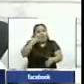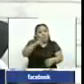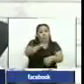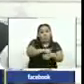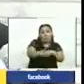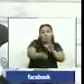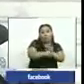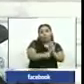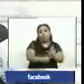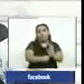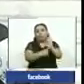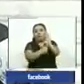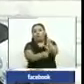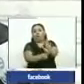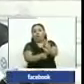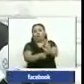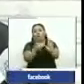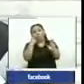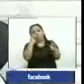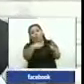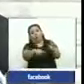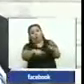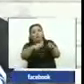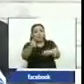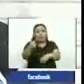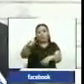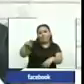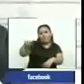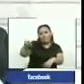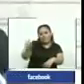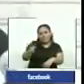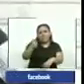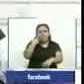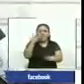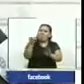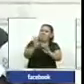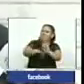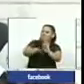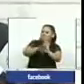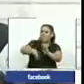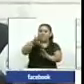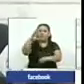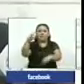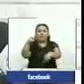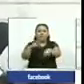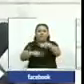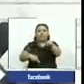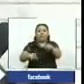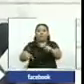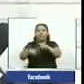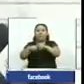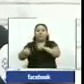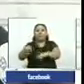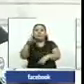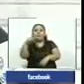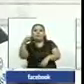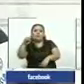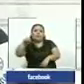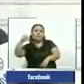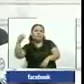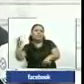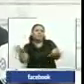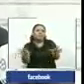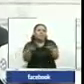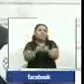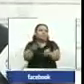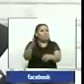ya de la parte tecnológica viendo lo de los GPS. Ponerle barato 50 dólares en 10 mil unidades, ¿cuánto es?